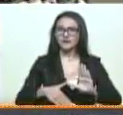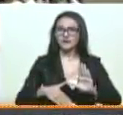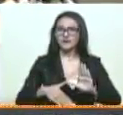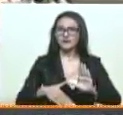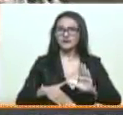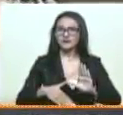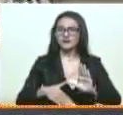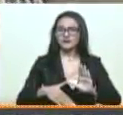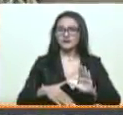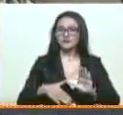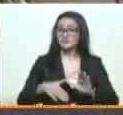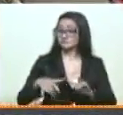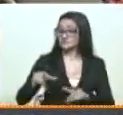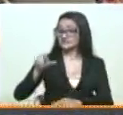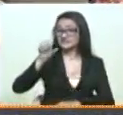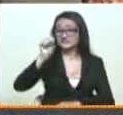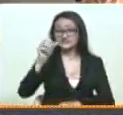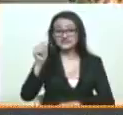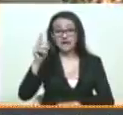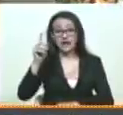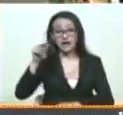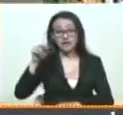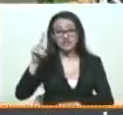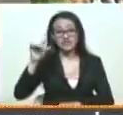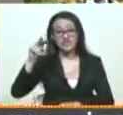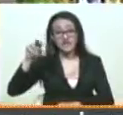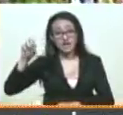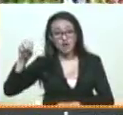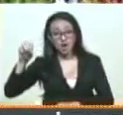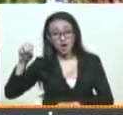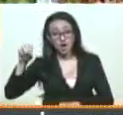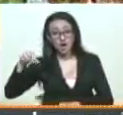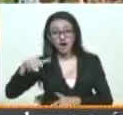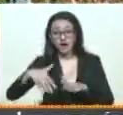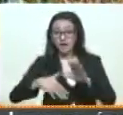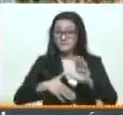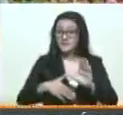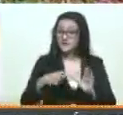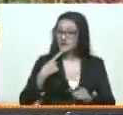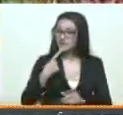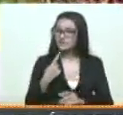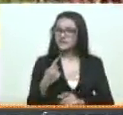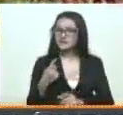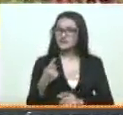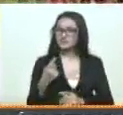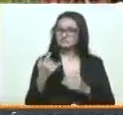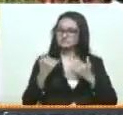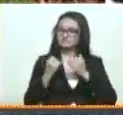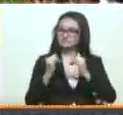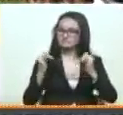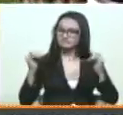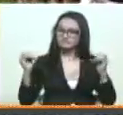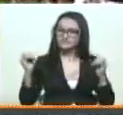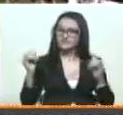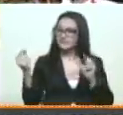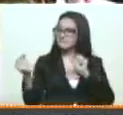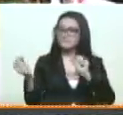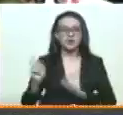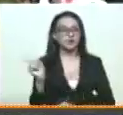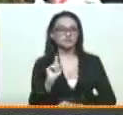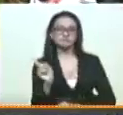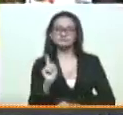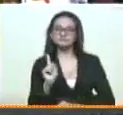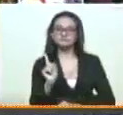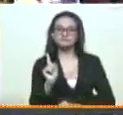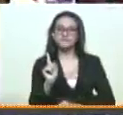Desde Sandino, que en Centroamérica nos dijo, la soberanía no se discute,